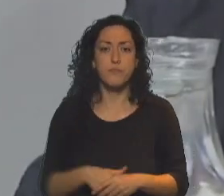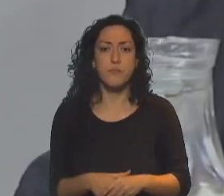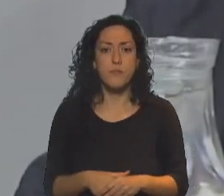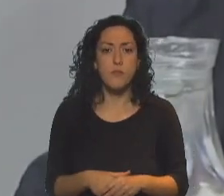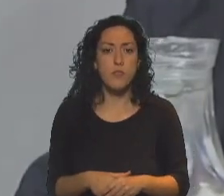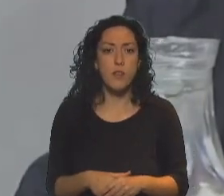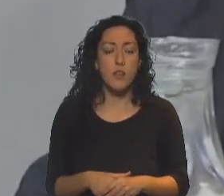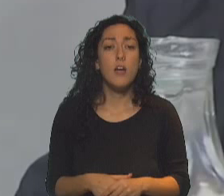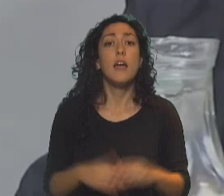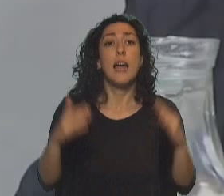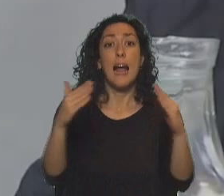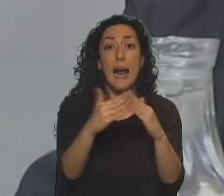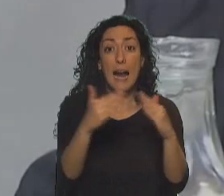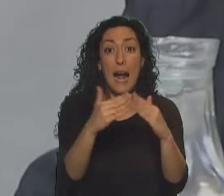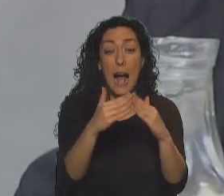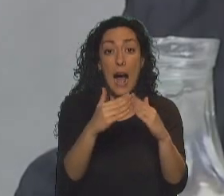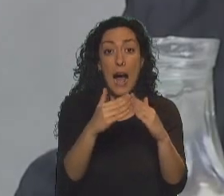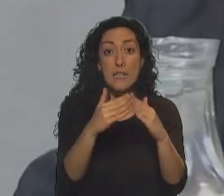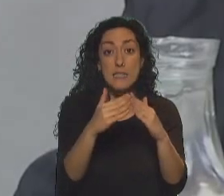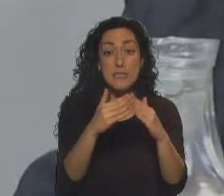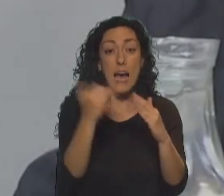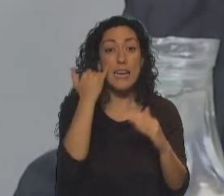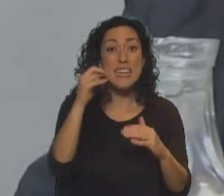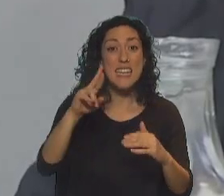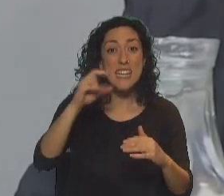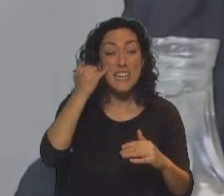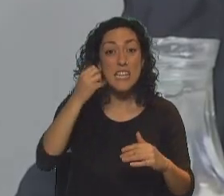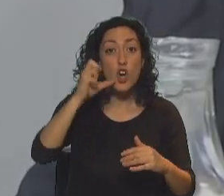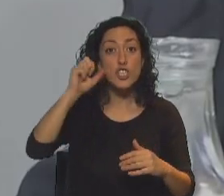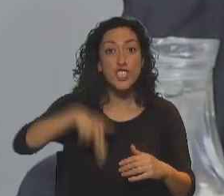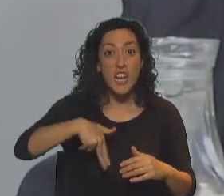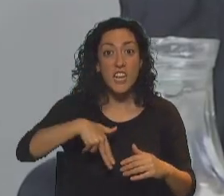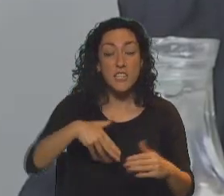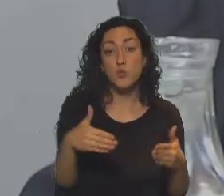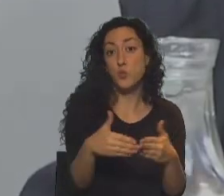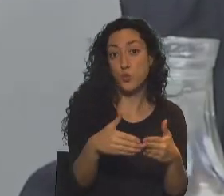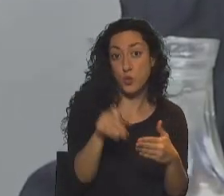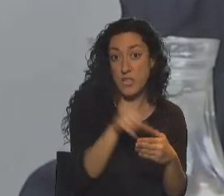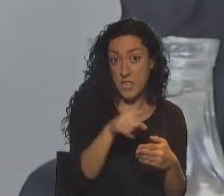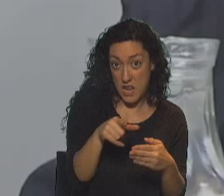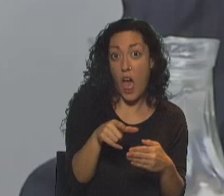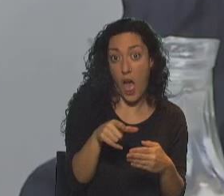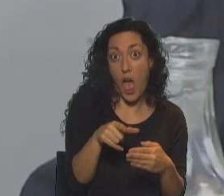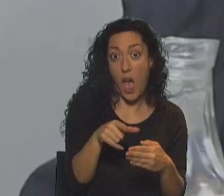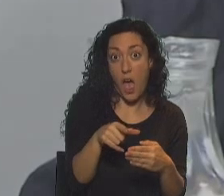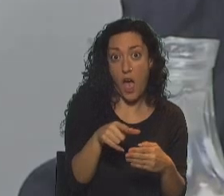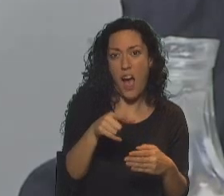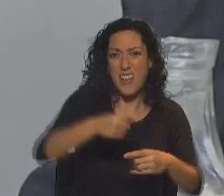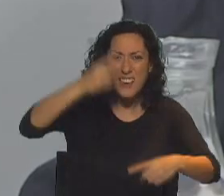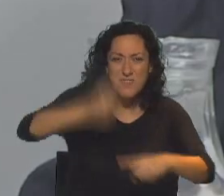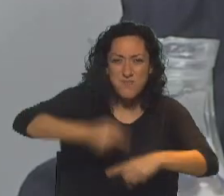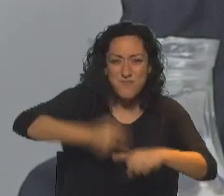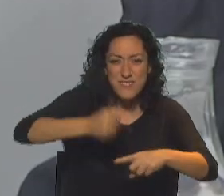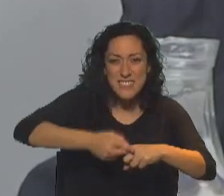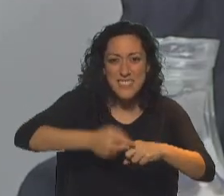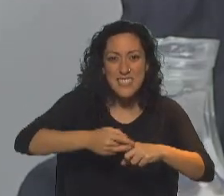del domicilio del doctor Irigoyen se alzó una tribuna de escándalos y amenazas. O sea, fueron a hacer el acto en la puerta de la